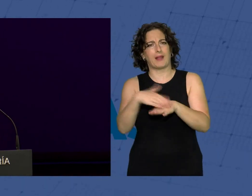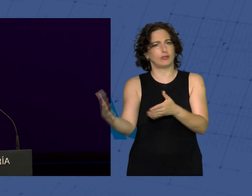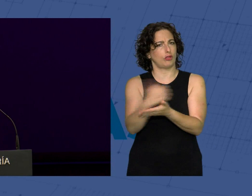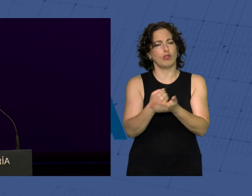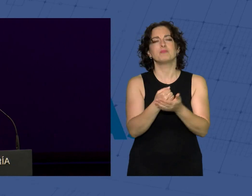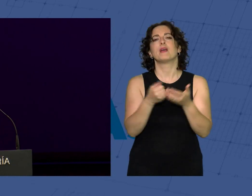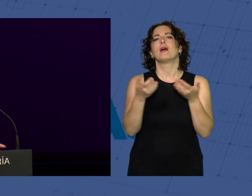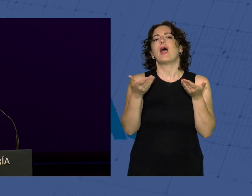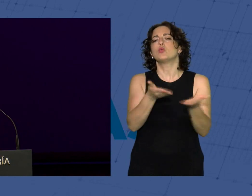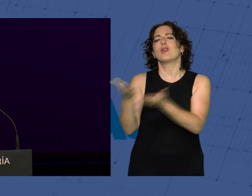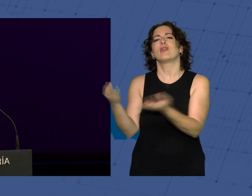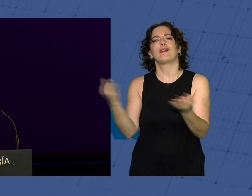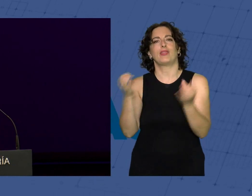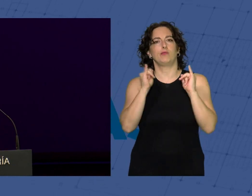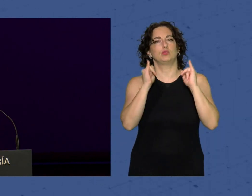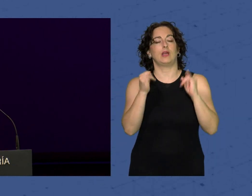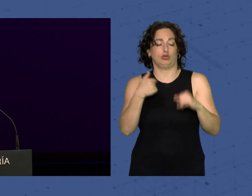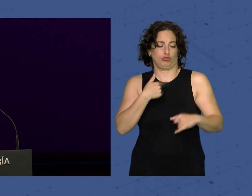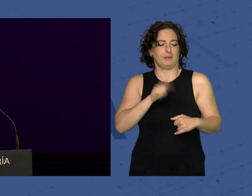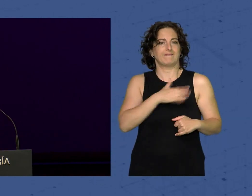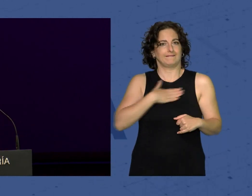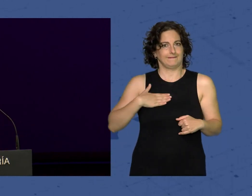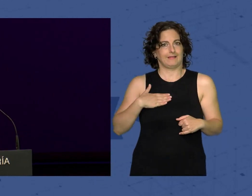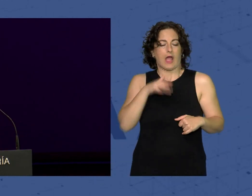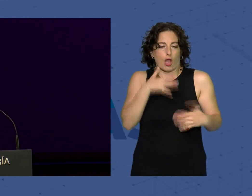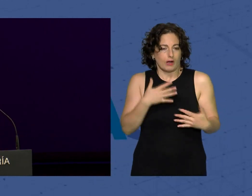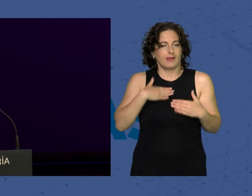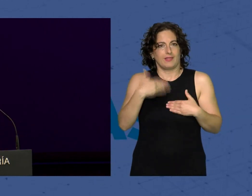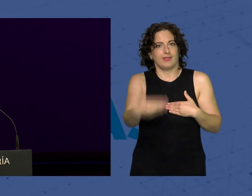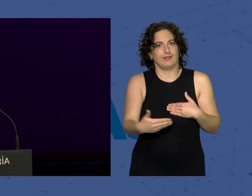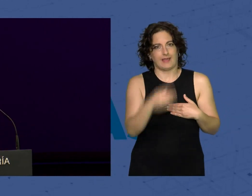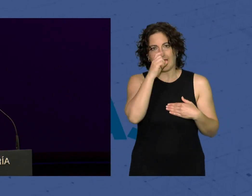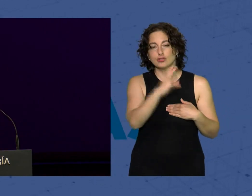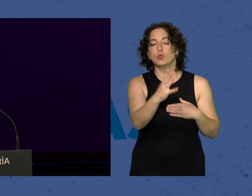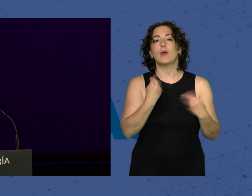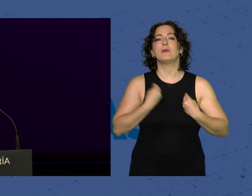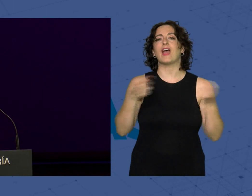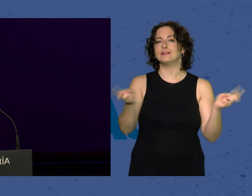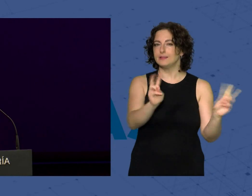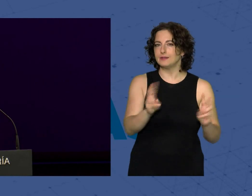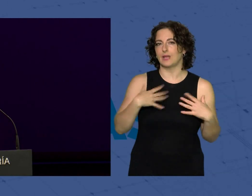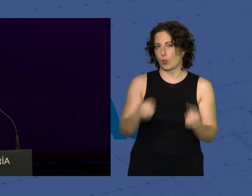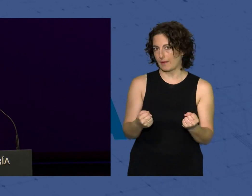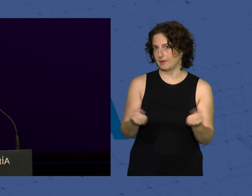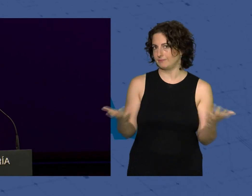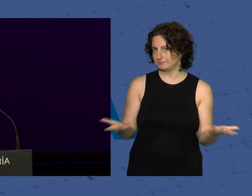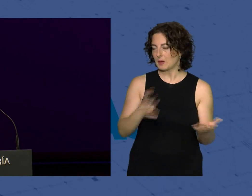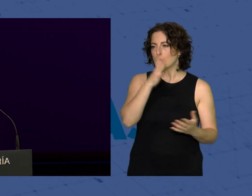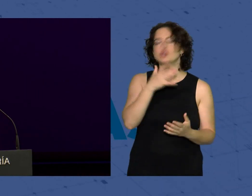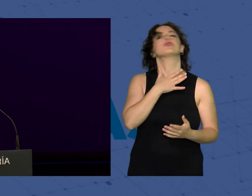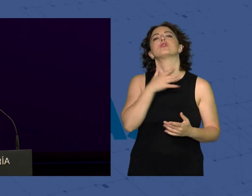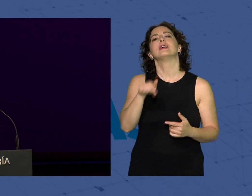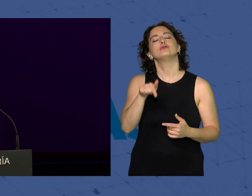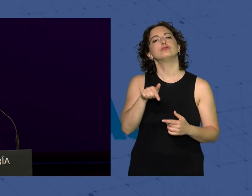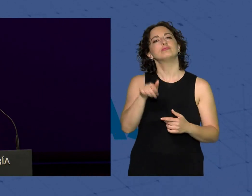algo que yo misma quiero tener ahora y dentro de unos años, que es una vida activa y saludable. Por lo tanto, quiero que este acto también